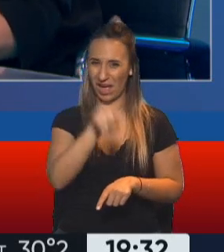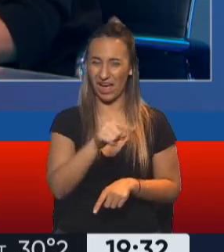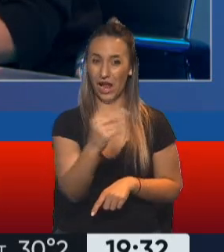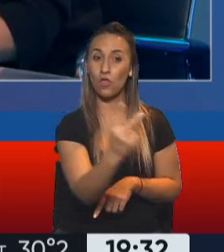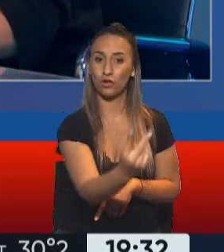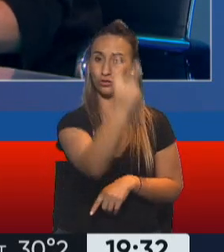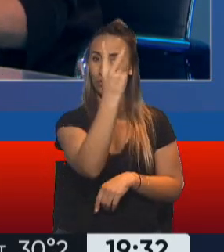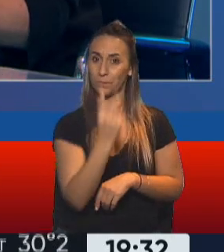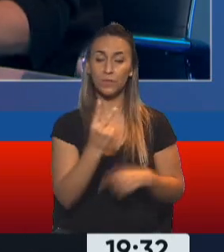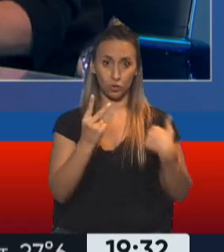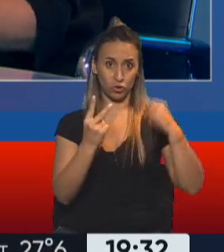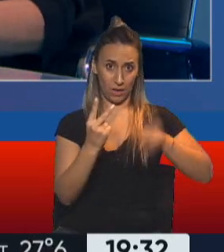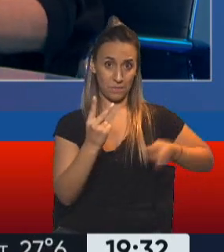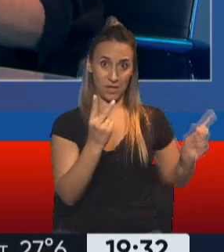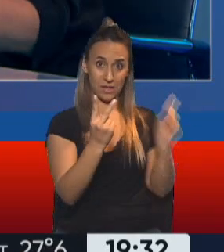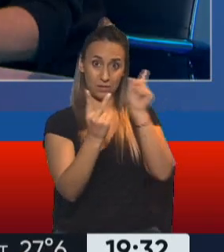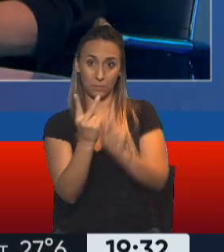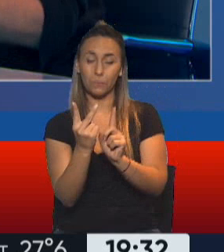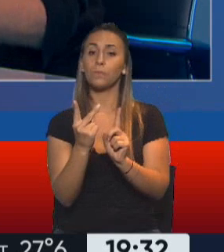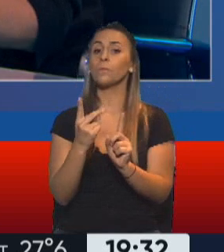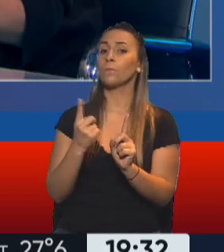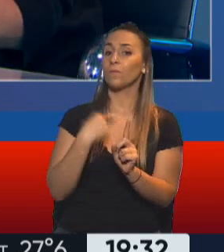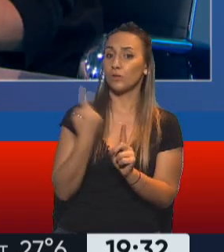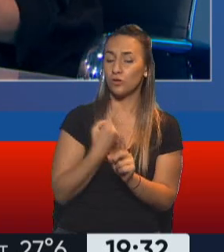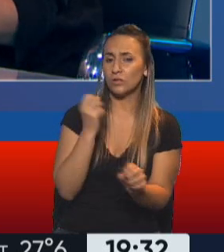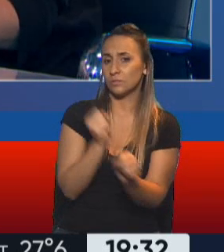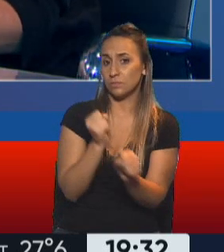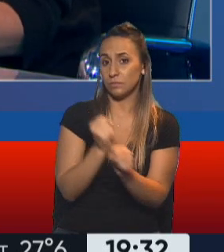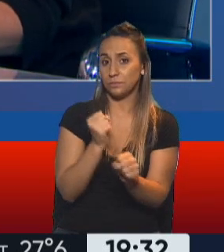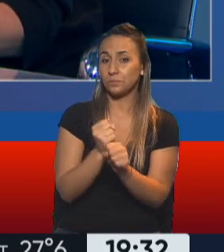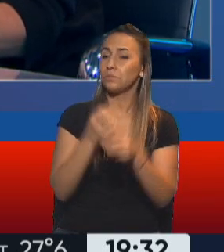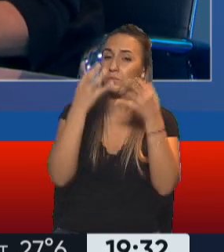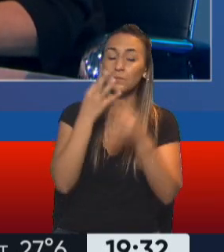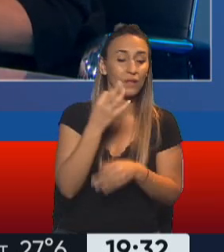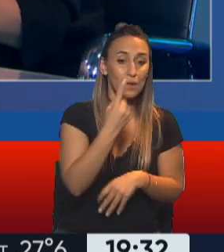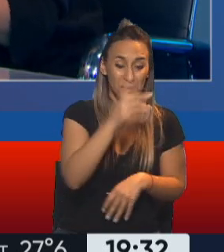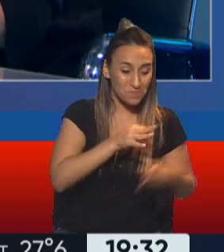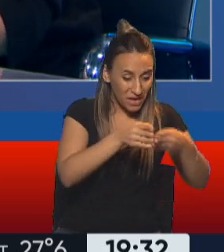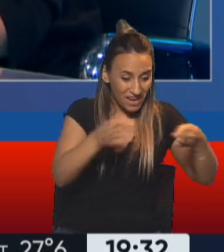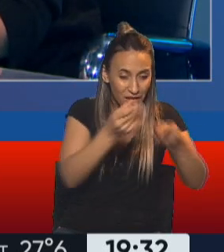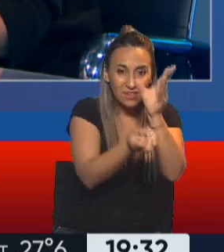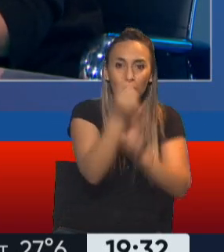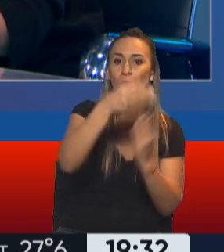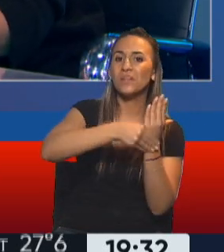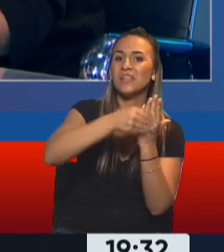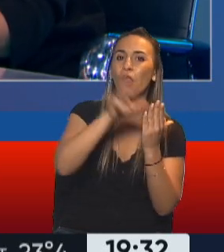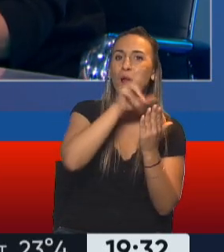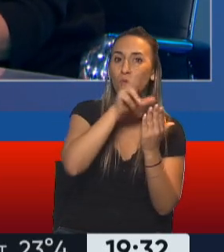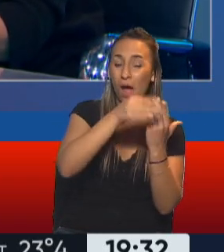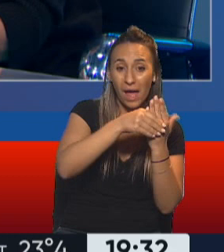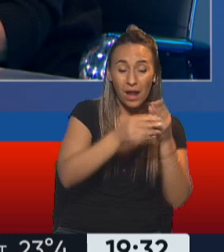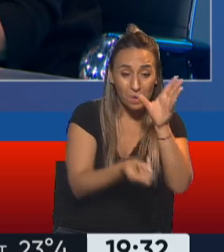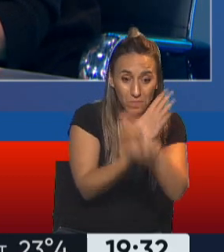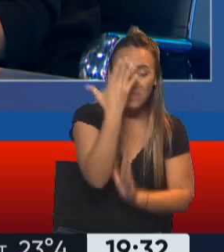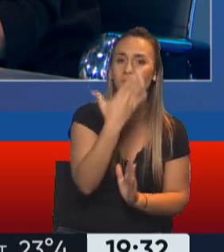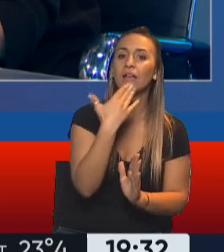Estuvimos presentes ahí y parte del trabajo que veníamos haciendo en el primer año de la creación del ministerio se vio plasmado en un decreto